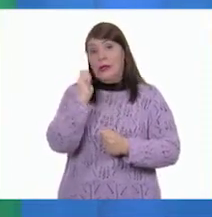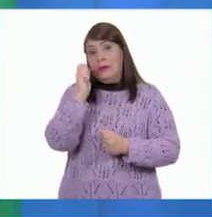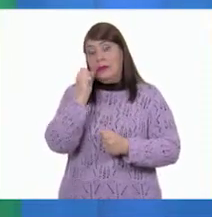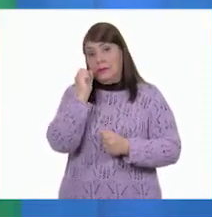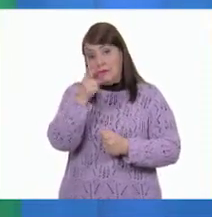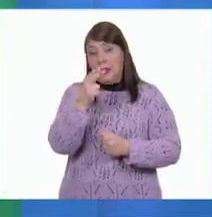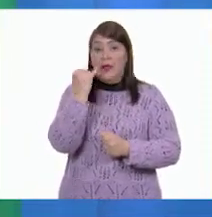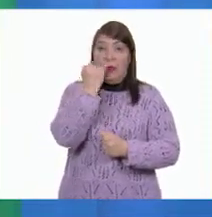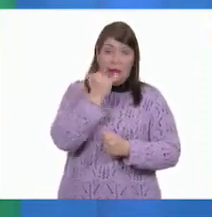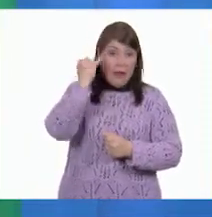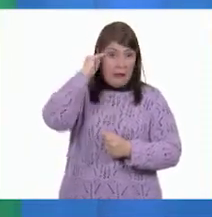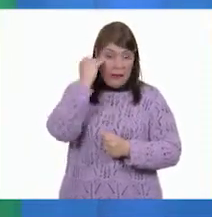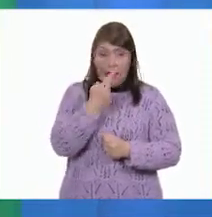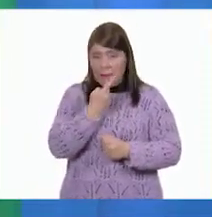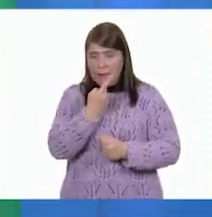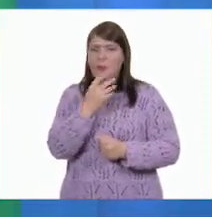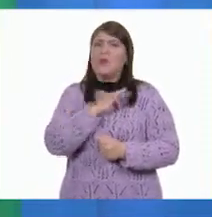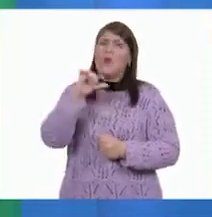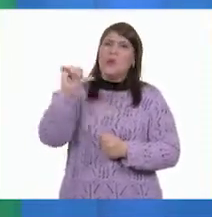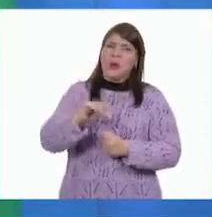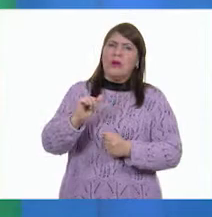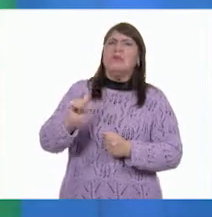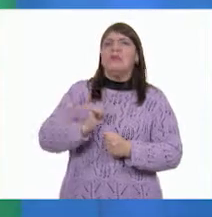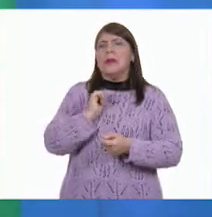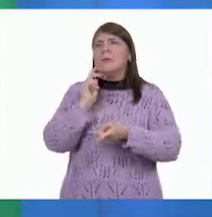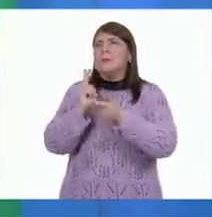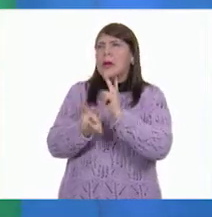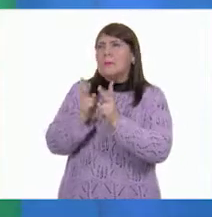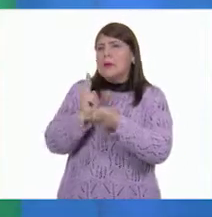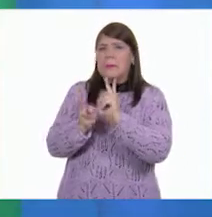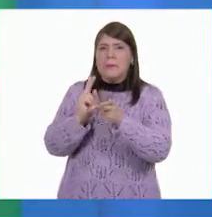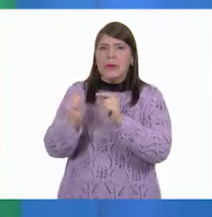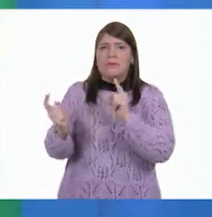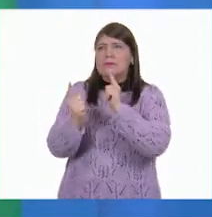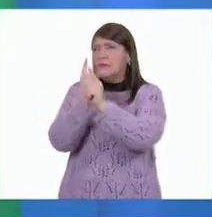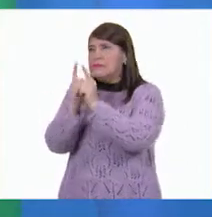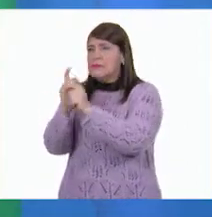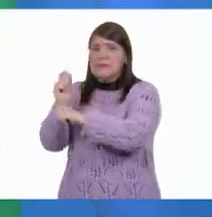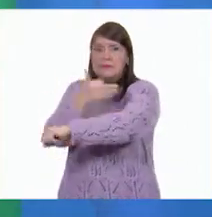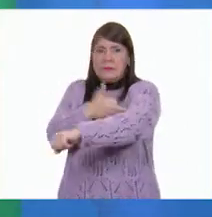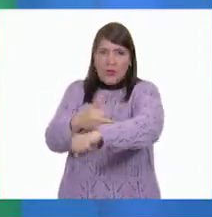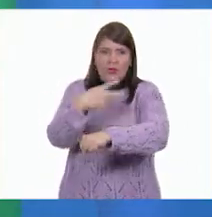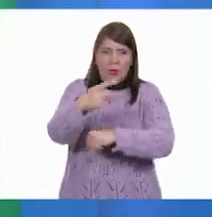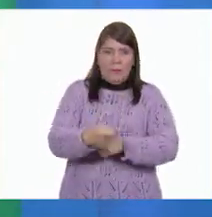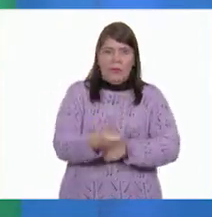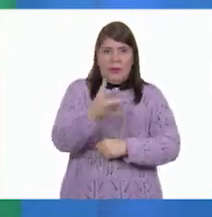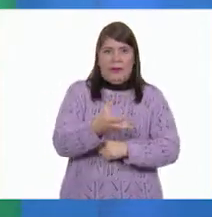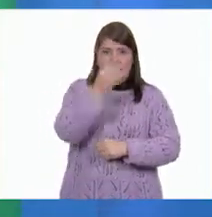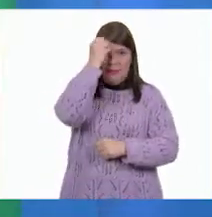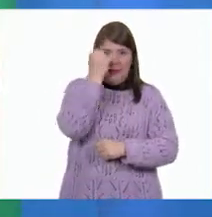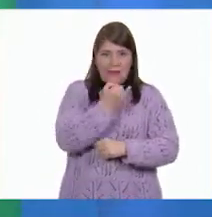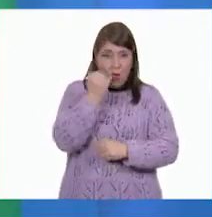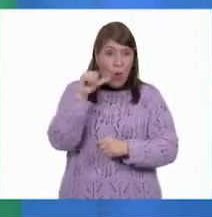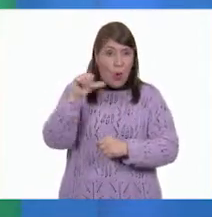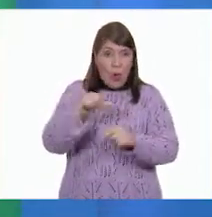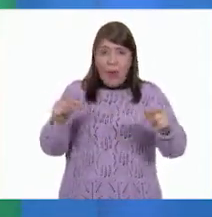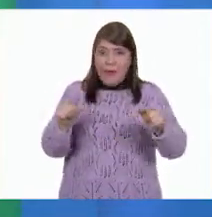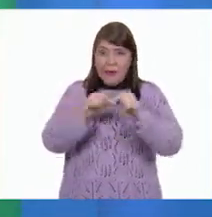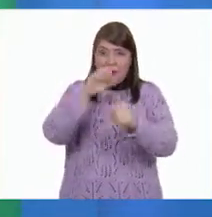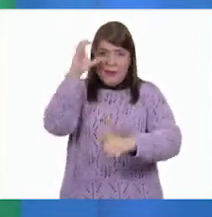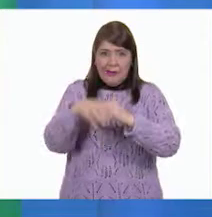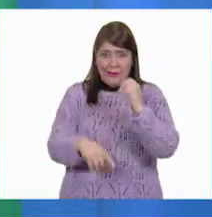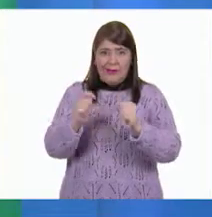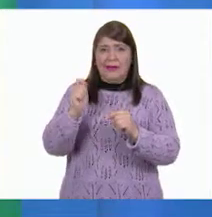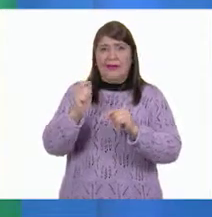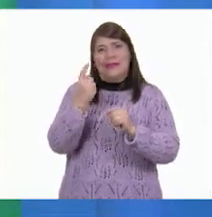indígena, aprovecha también este momento para practicarla y platica con tu familia en tu lengua materna. Por hoy hemos terminado con